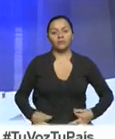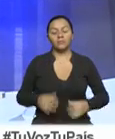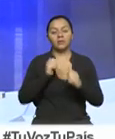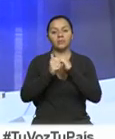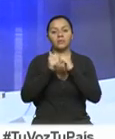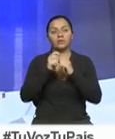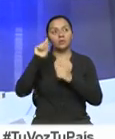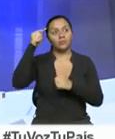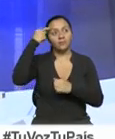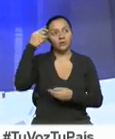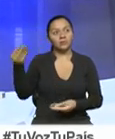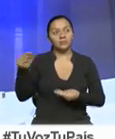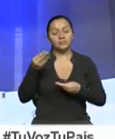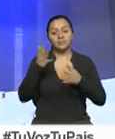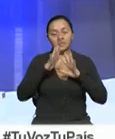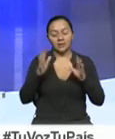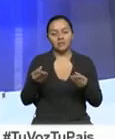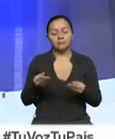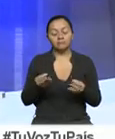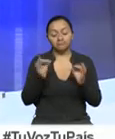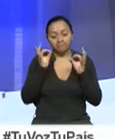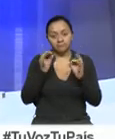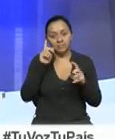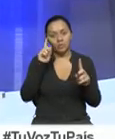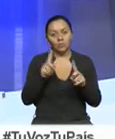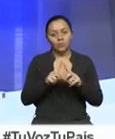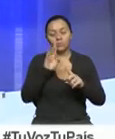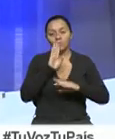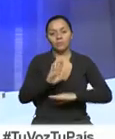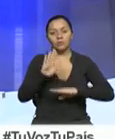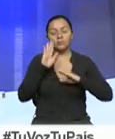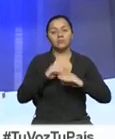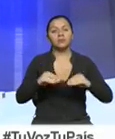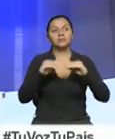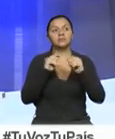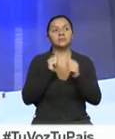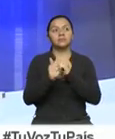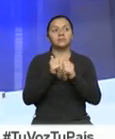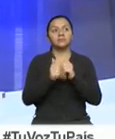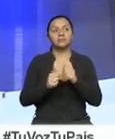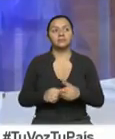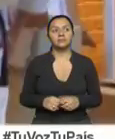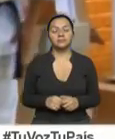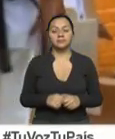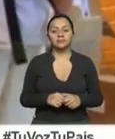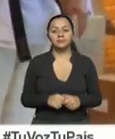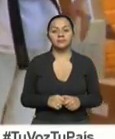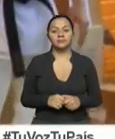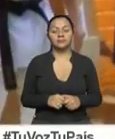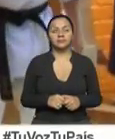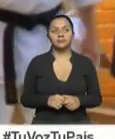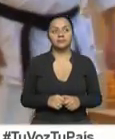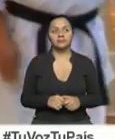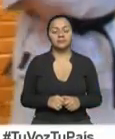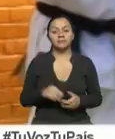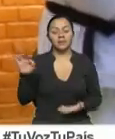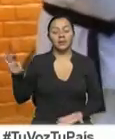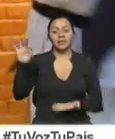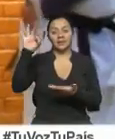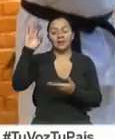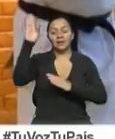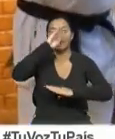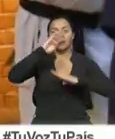gobierno nacional realizó la entrega ratificando su compromiso con los deportistas. La delegación de